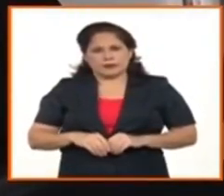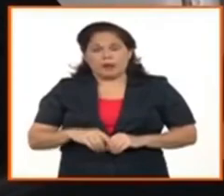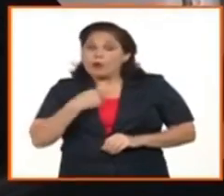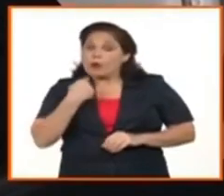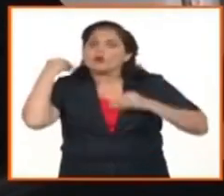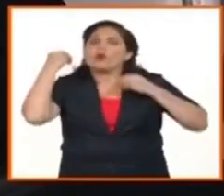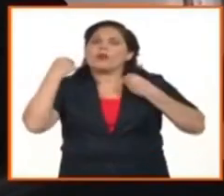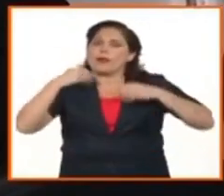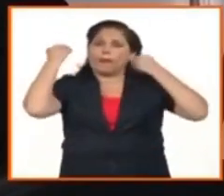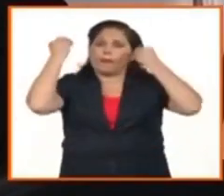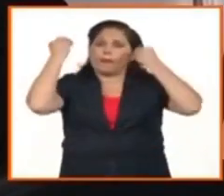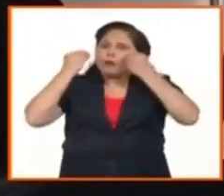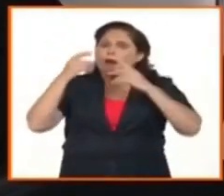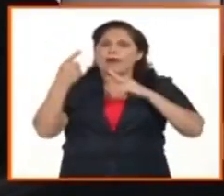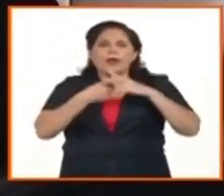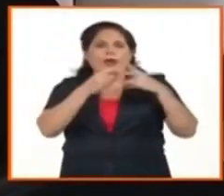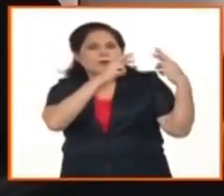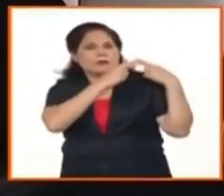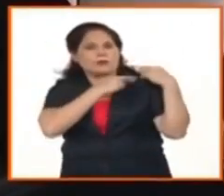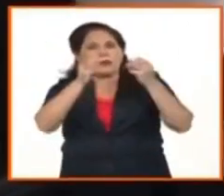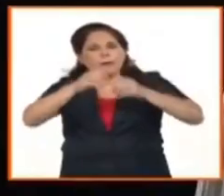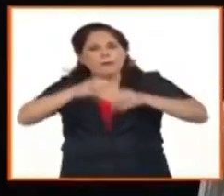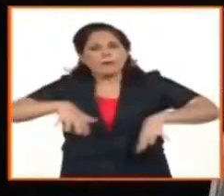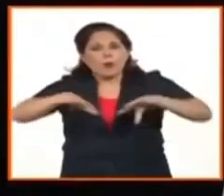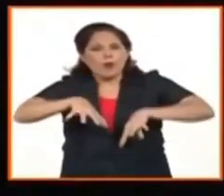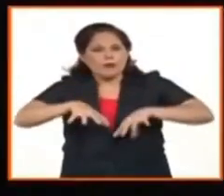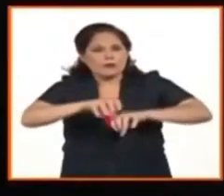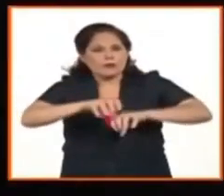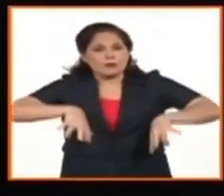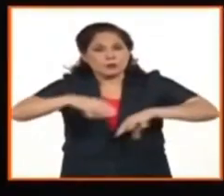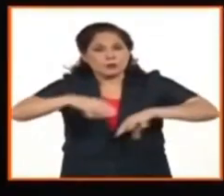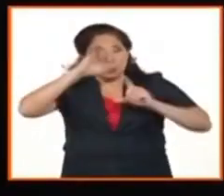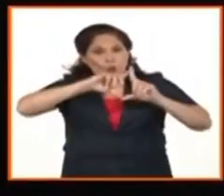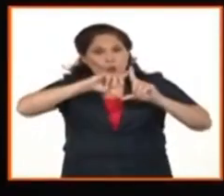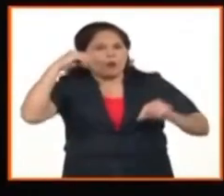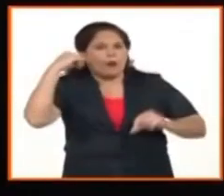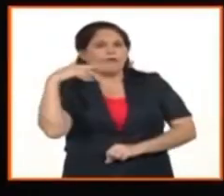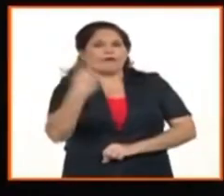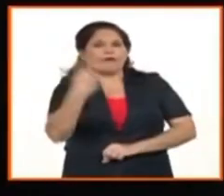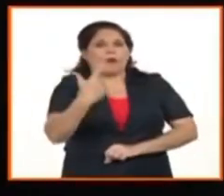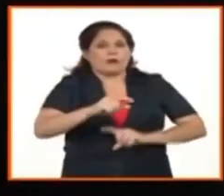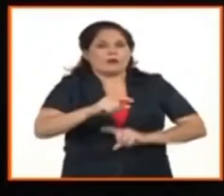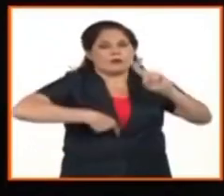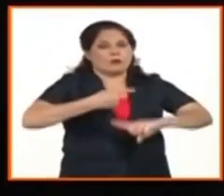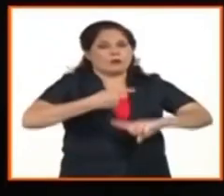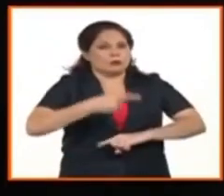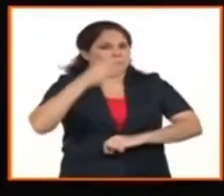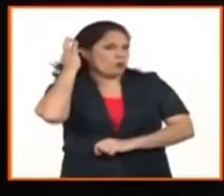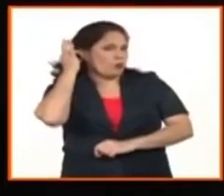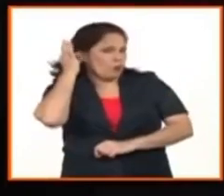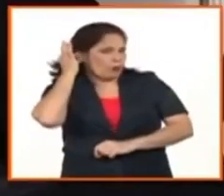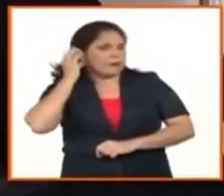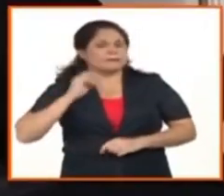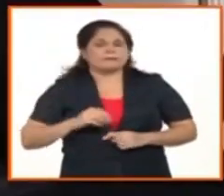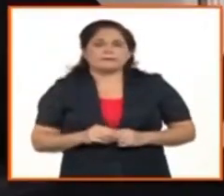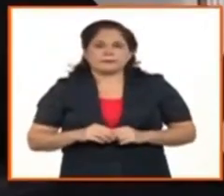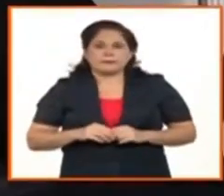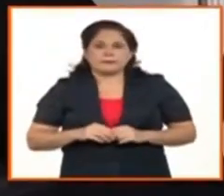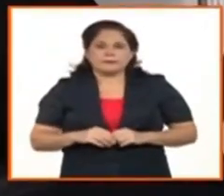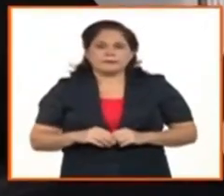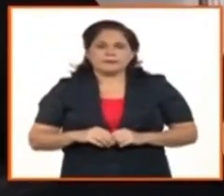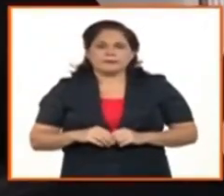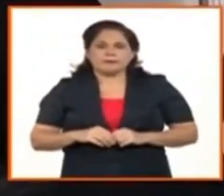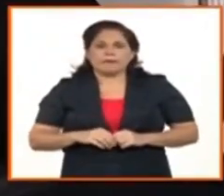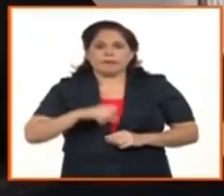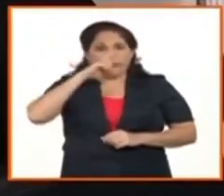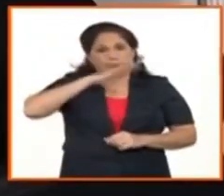menos responsables por atender la problemática de la violencia porque en cuba la violencia contra las mujeres contra las